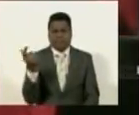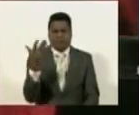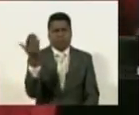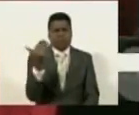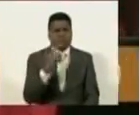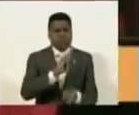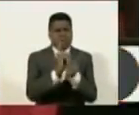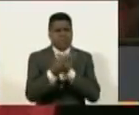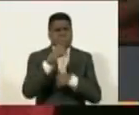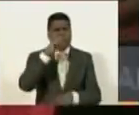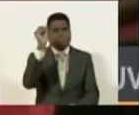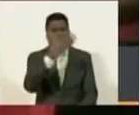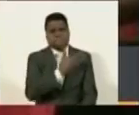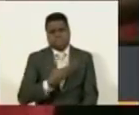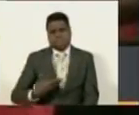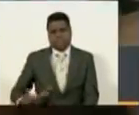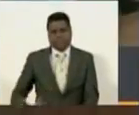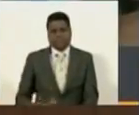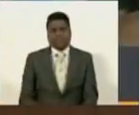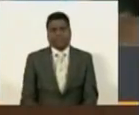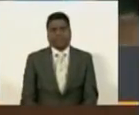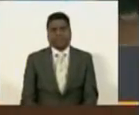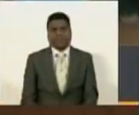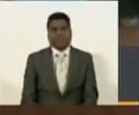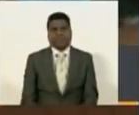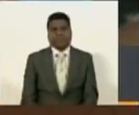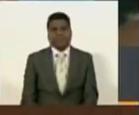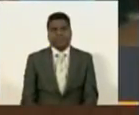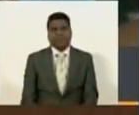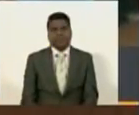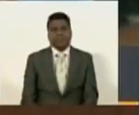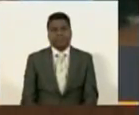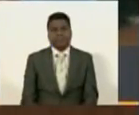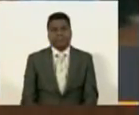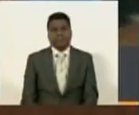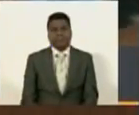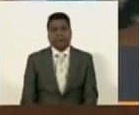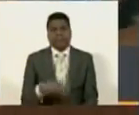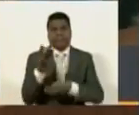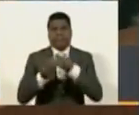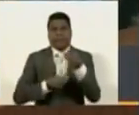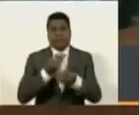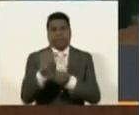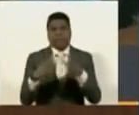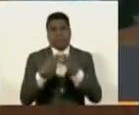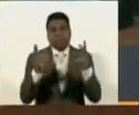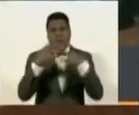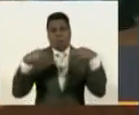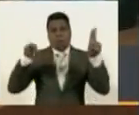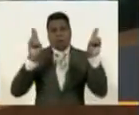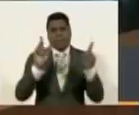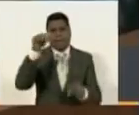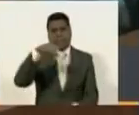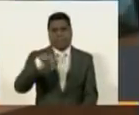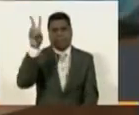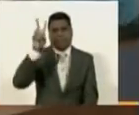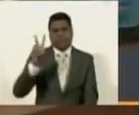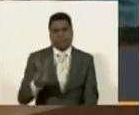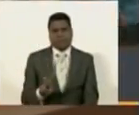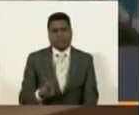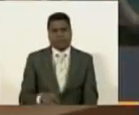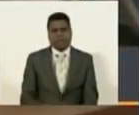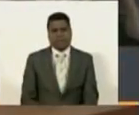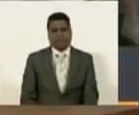República Bolivariana de Venezuela, Nicolás Maduro Moros, para garantizar la paz nacional y sobre